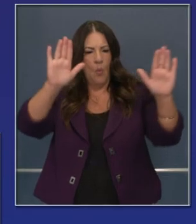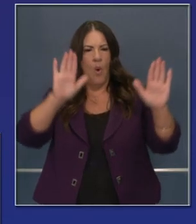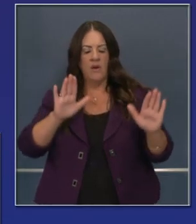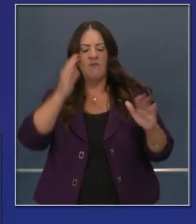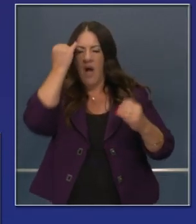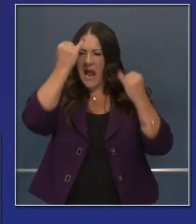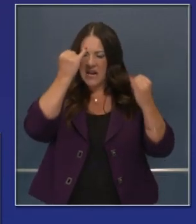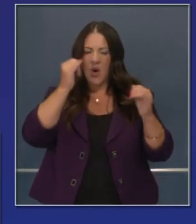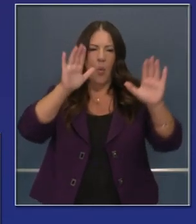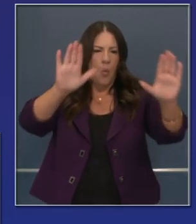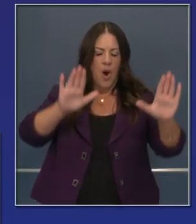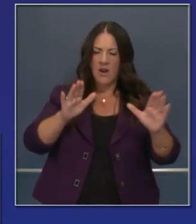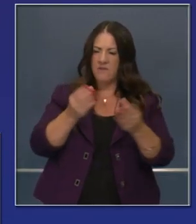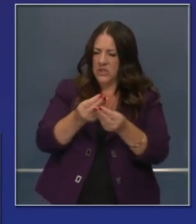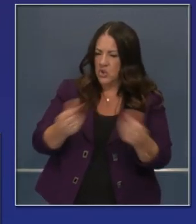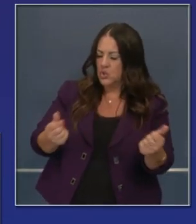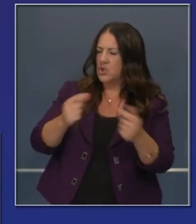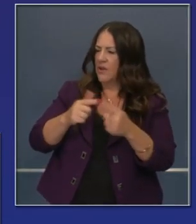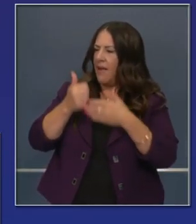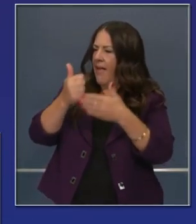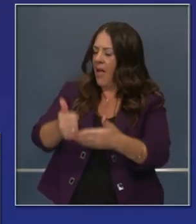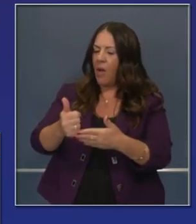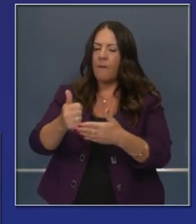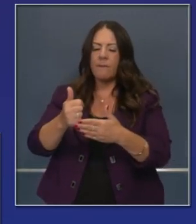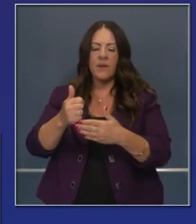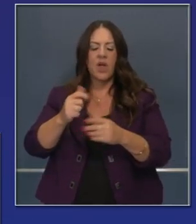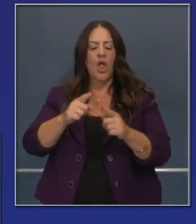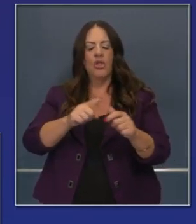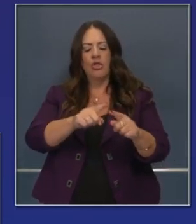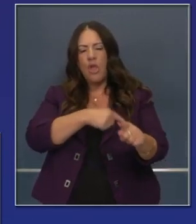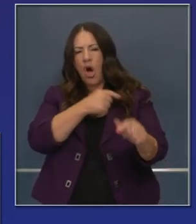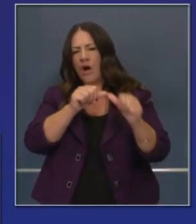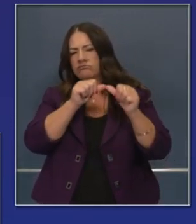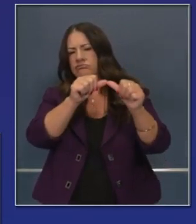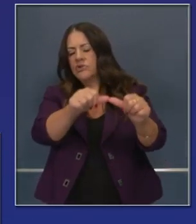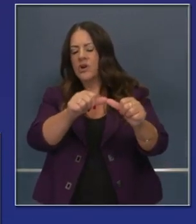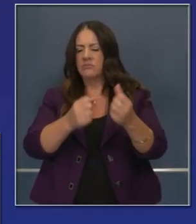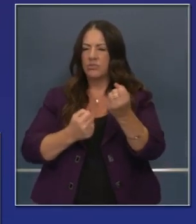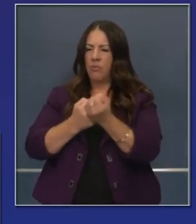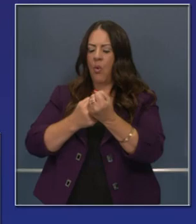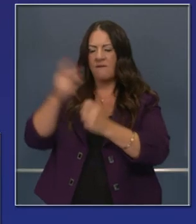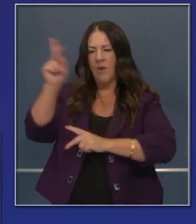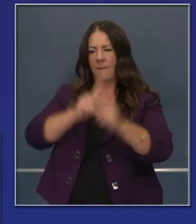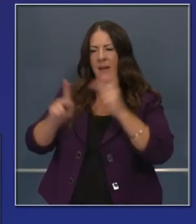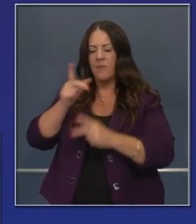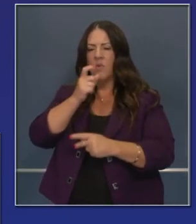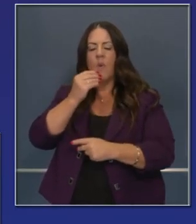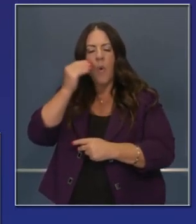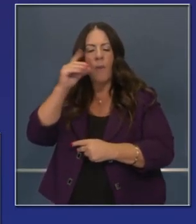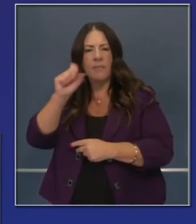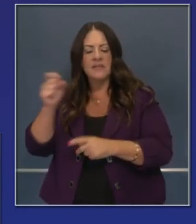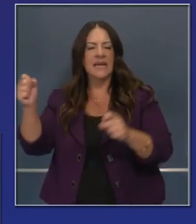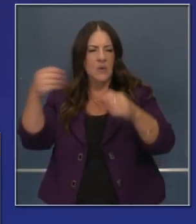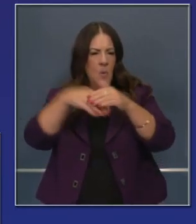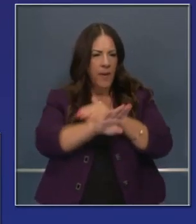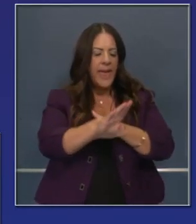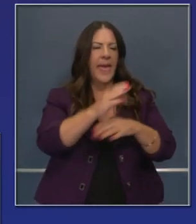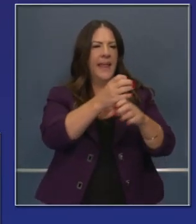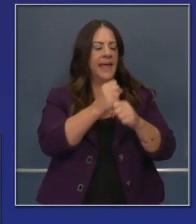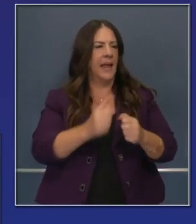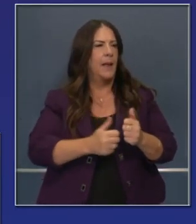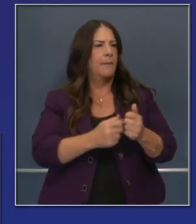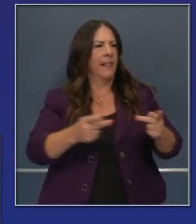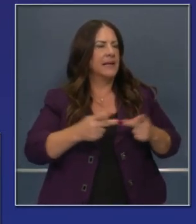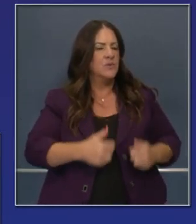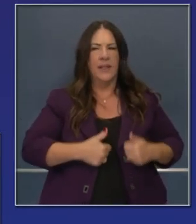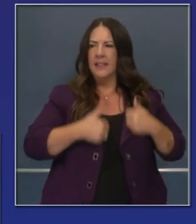problemas reales con soluciones a corto plazo que darán apoyo a largo plazo para individuos sin techo